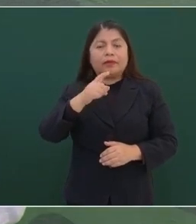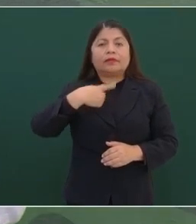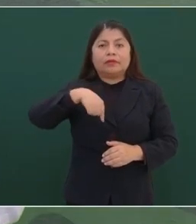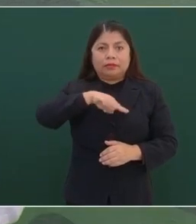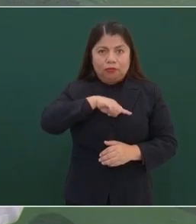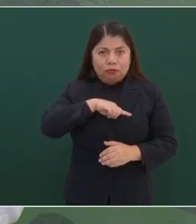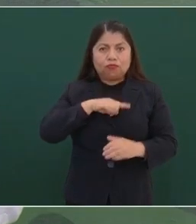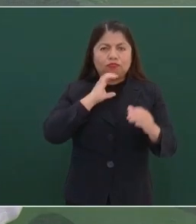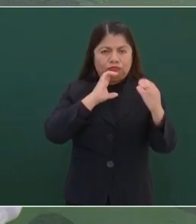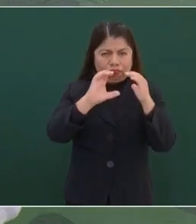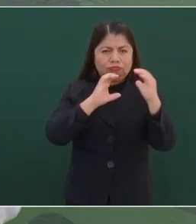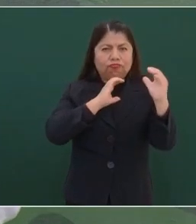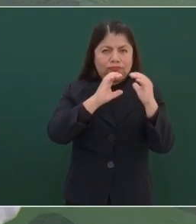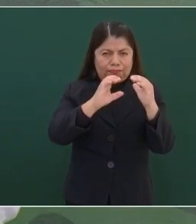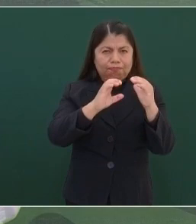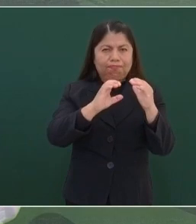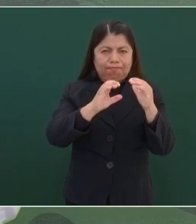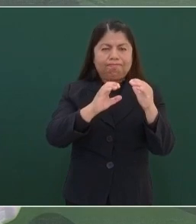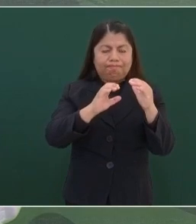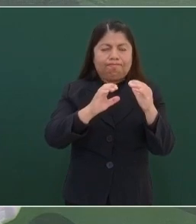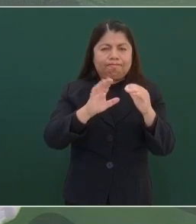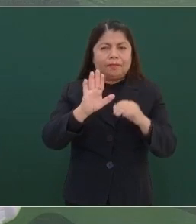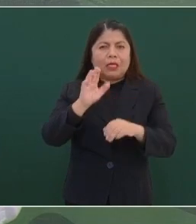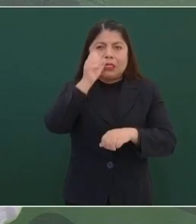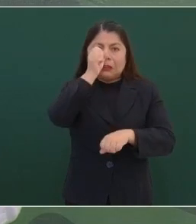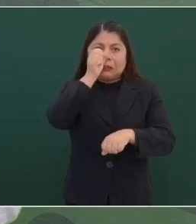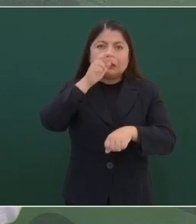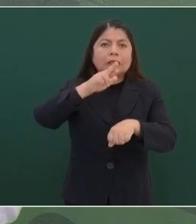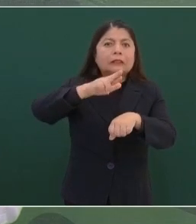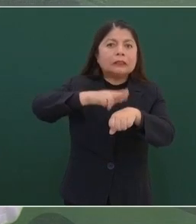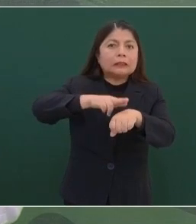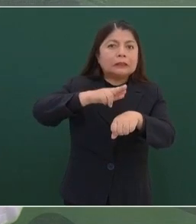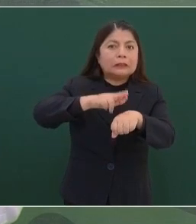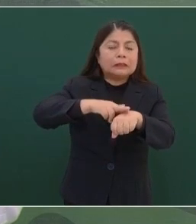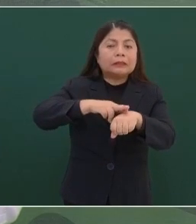general. Esto lo puede ver la Secretaría de la Función Pública.